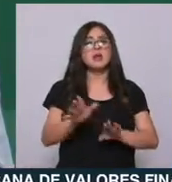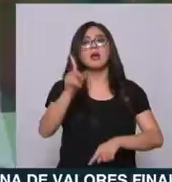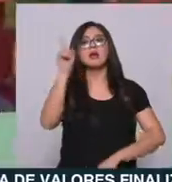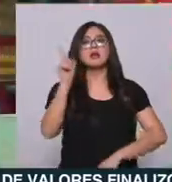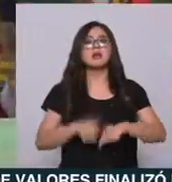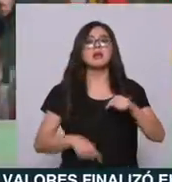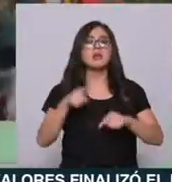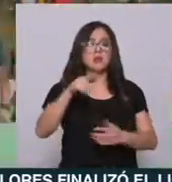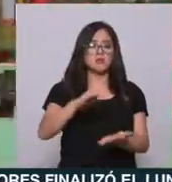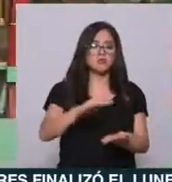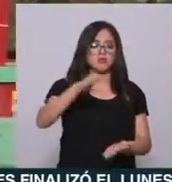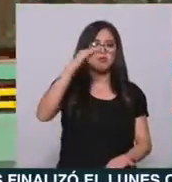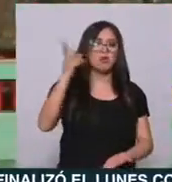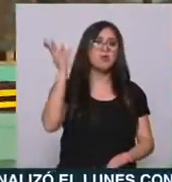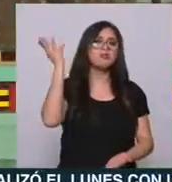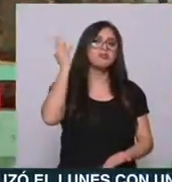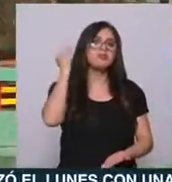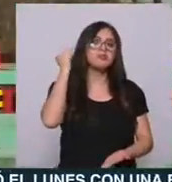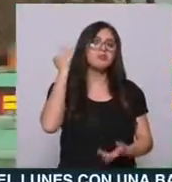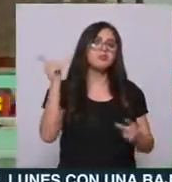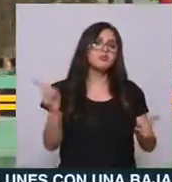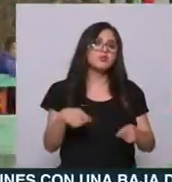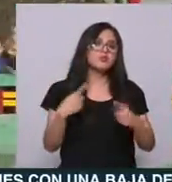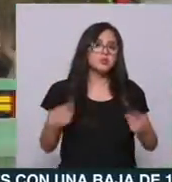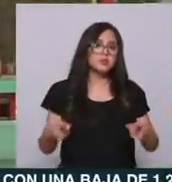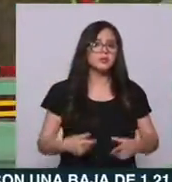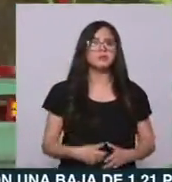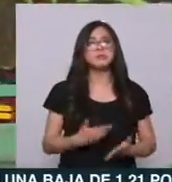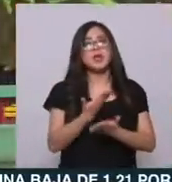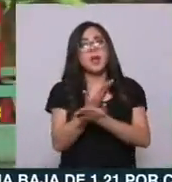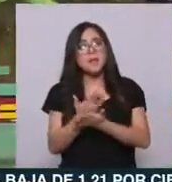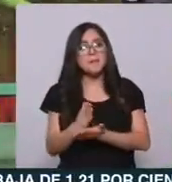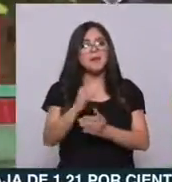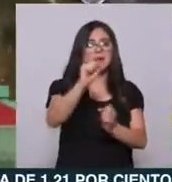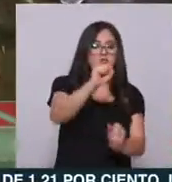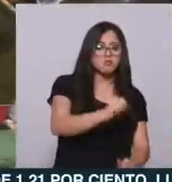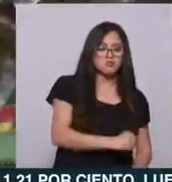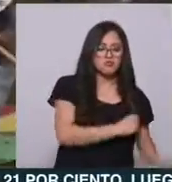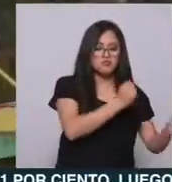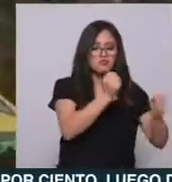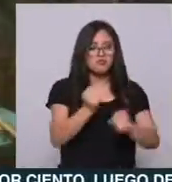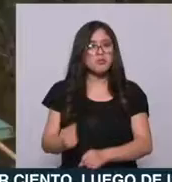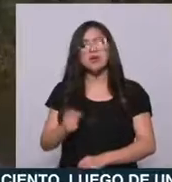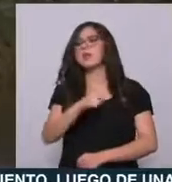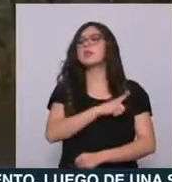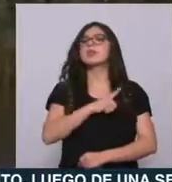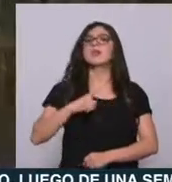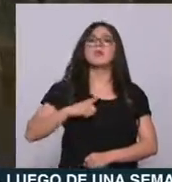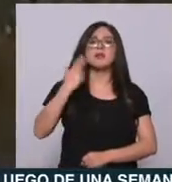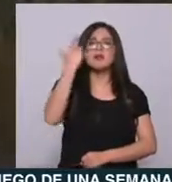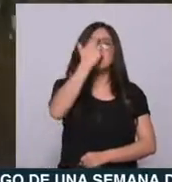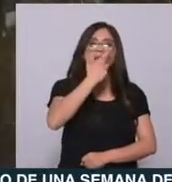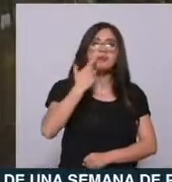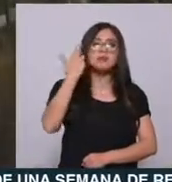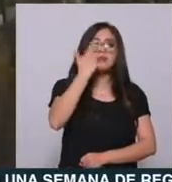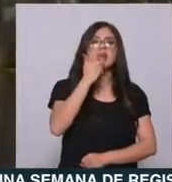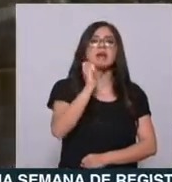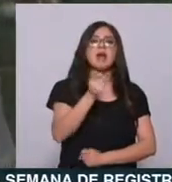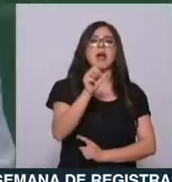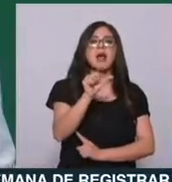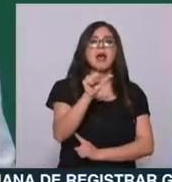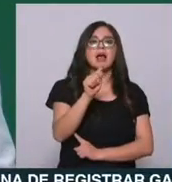bocinas. Además, explicó que los remadores deberán pasar un examen de antidoping para garantizar la seguridad de los